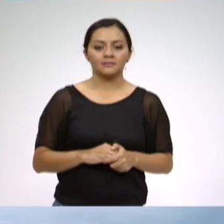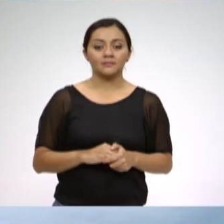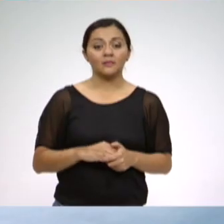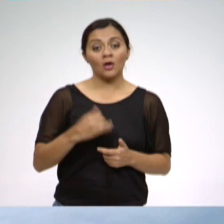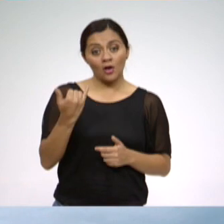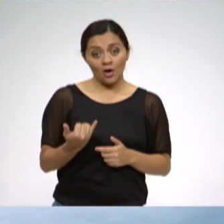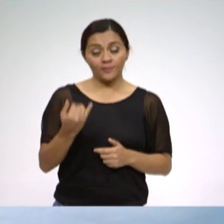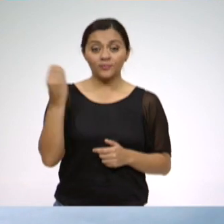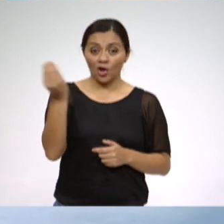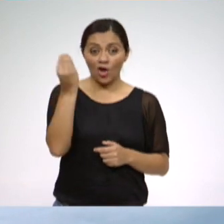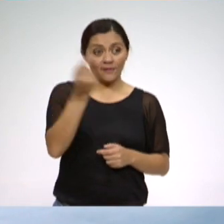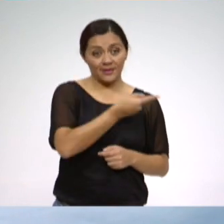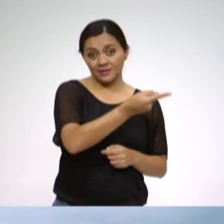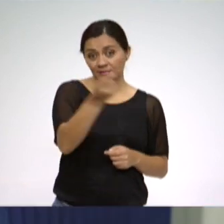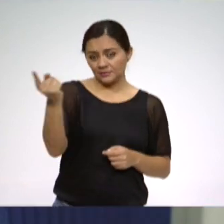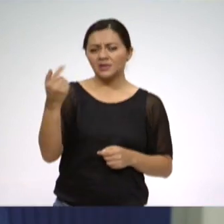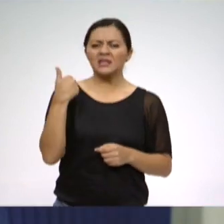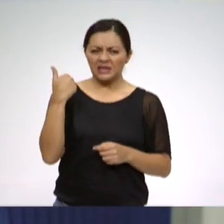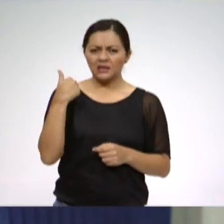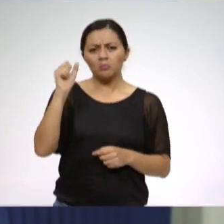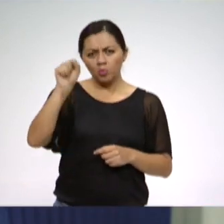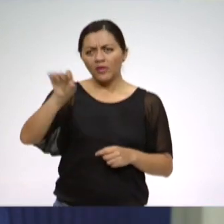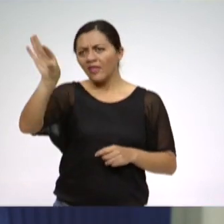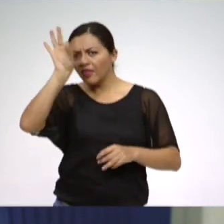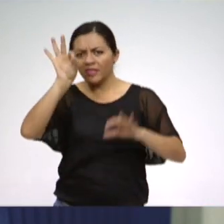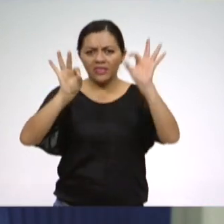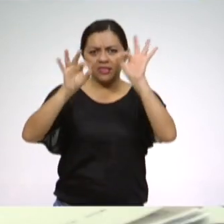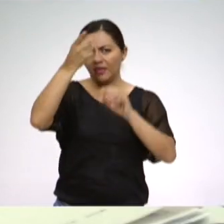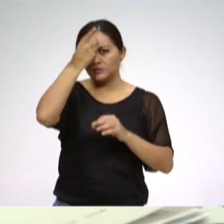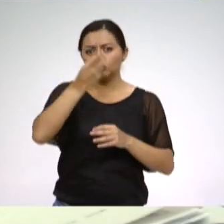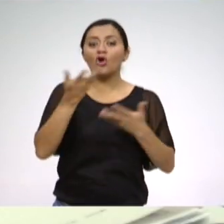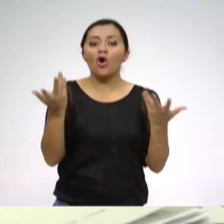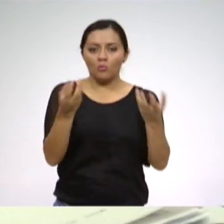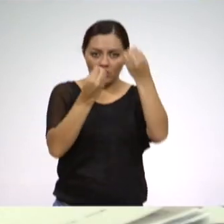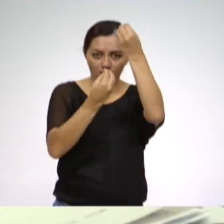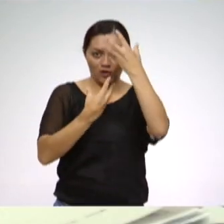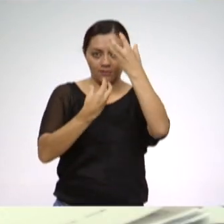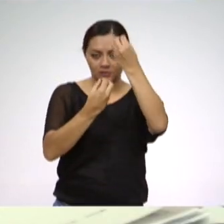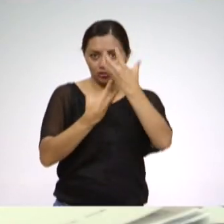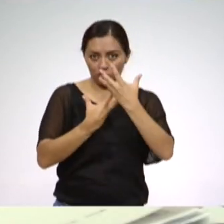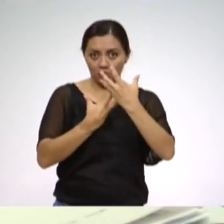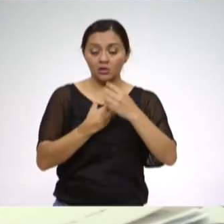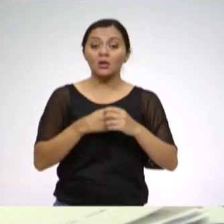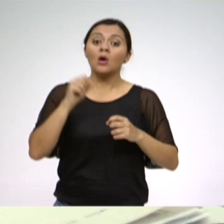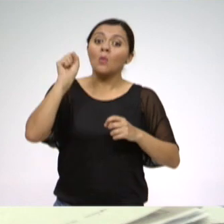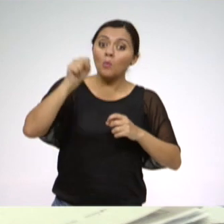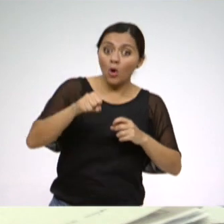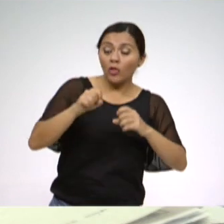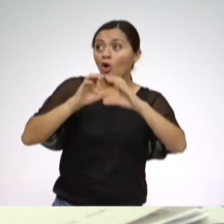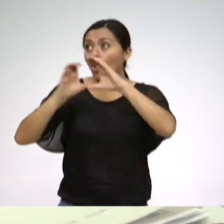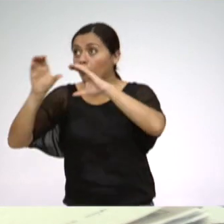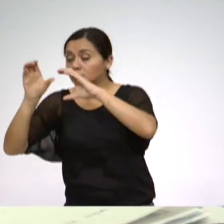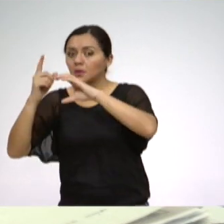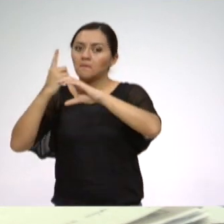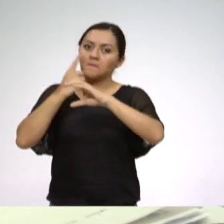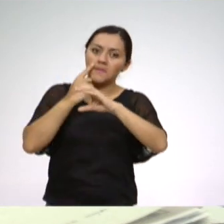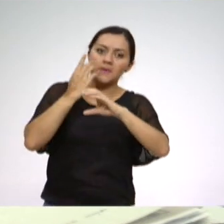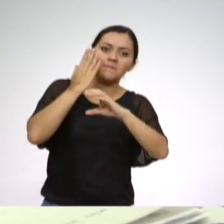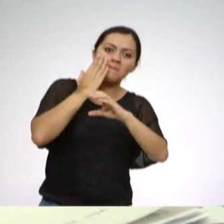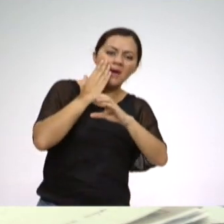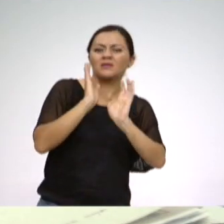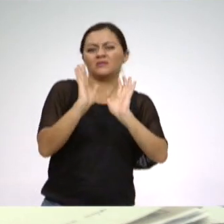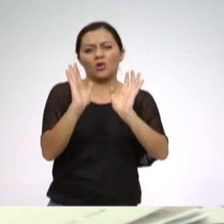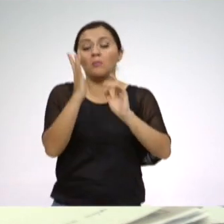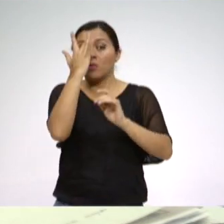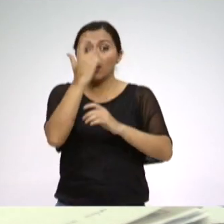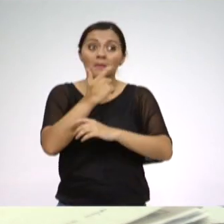Tienen ahora muchas opciones para acceder a información. No siempre las pueden conversar con papá o con mamá o con